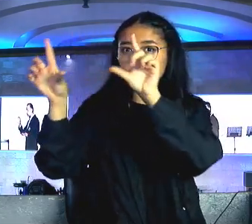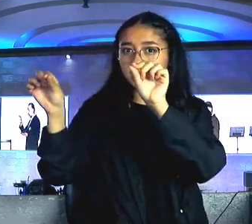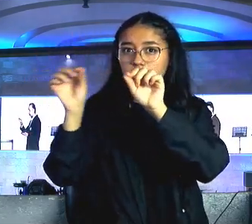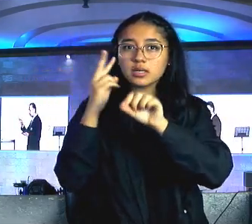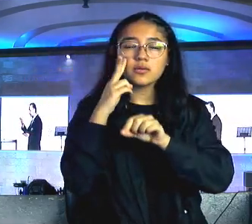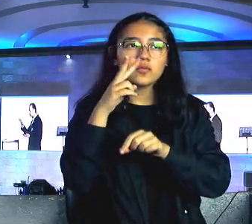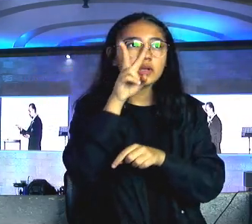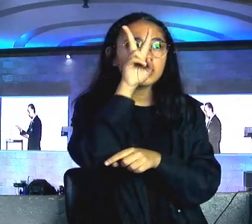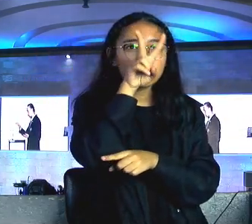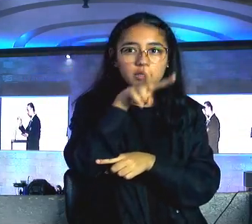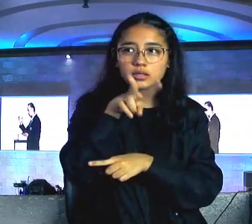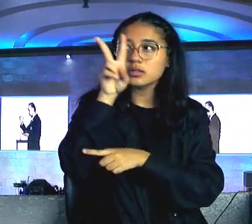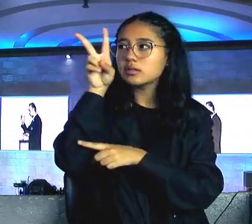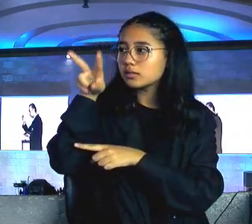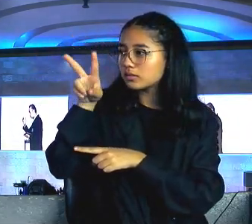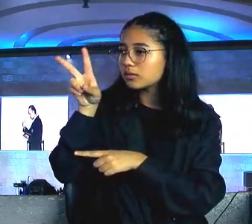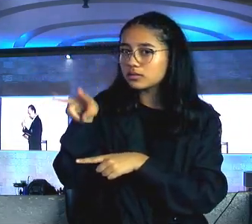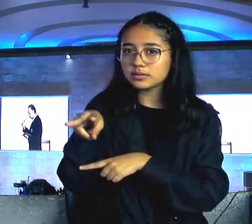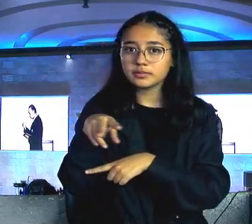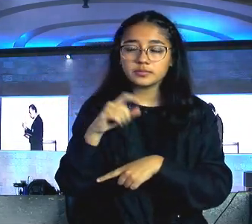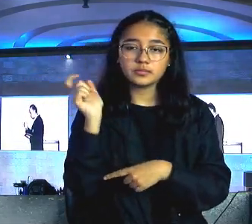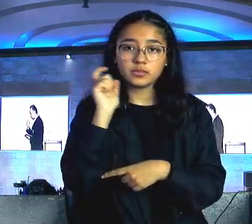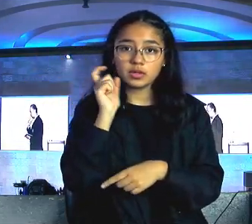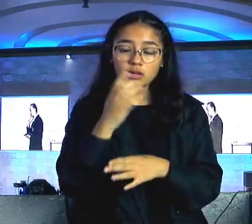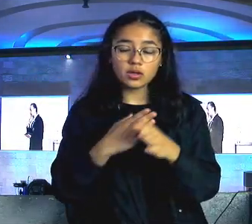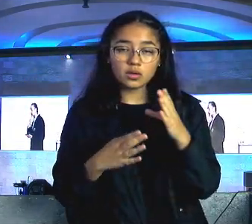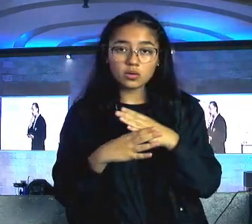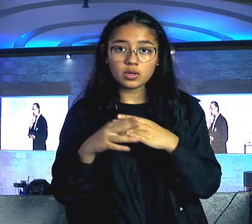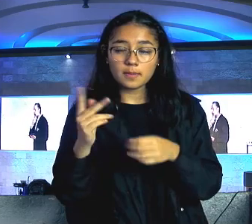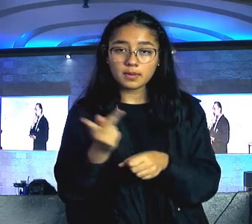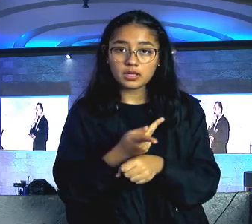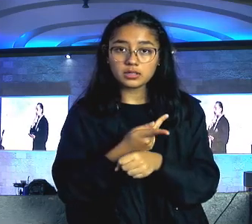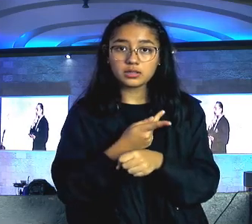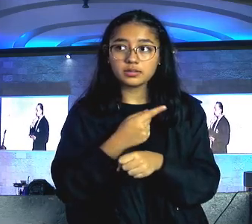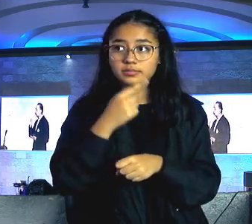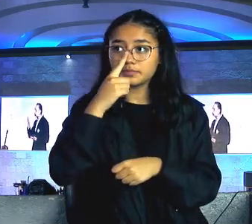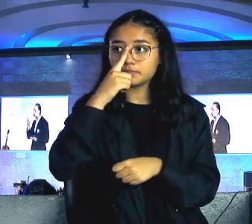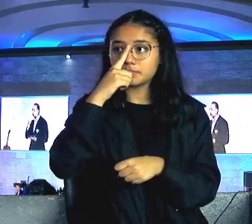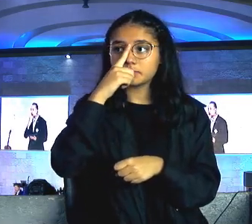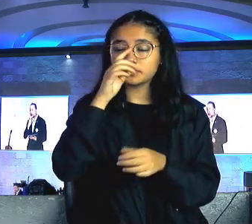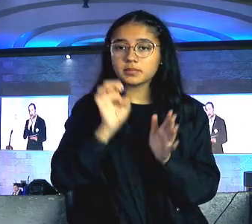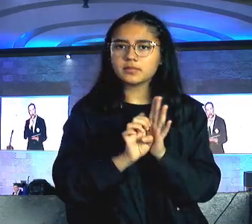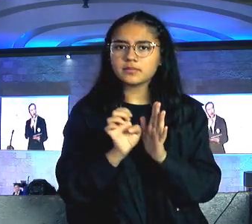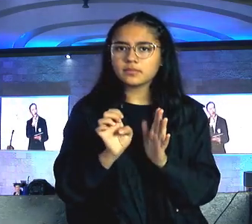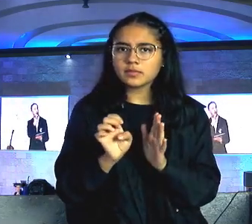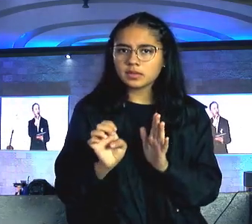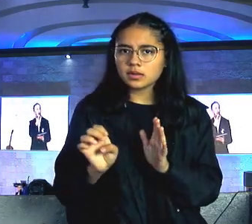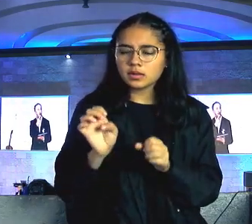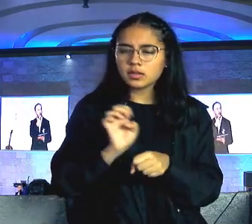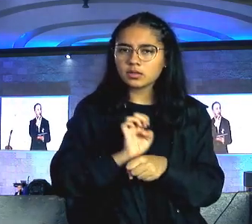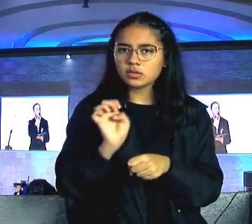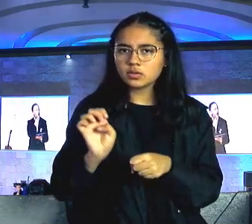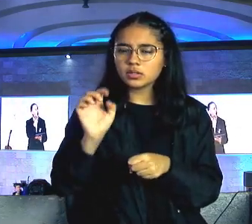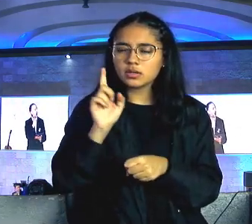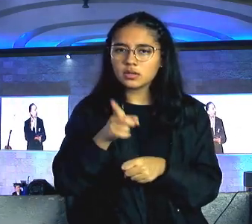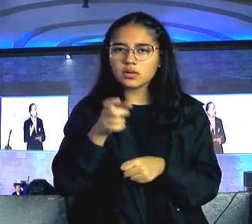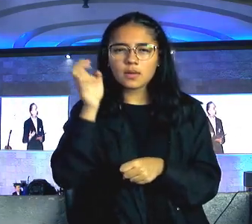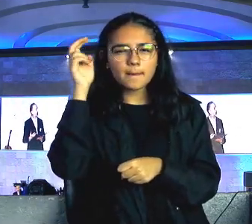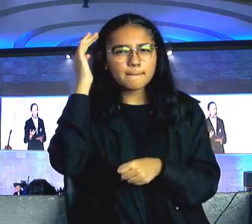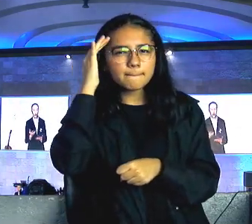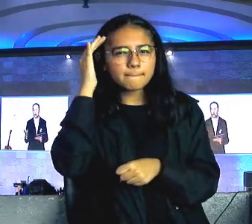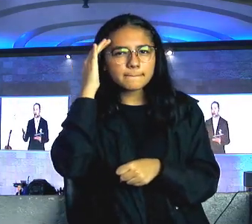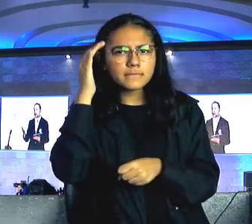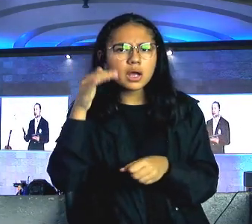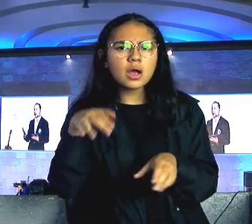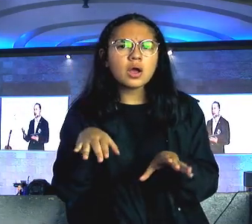poderle dar seguimiento cuando algo ocurre. Y entonces eso me hizo pensar, ¿cómo le hace